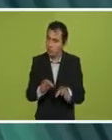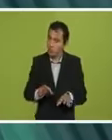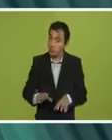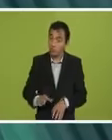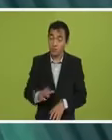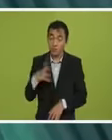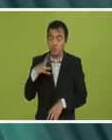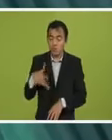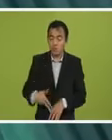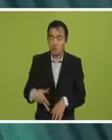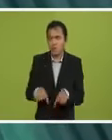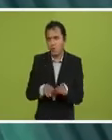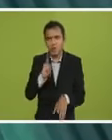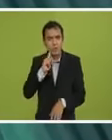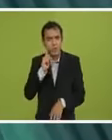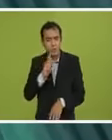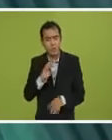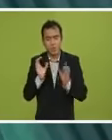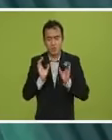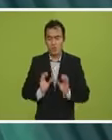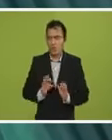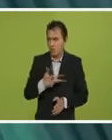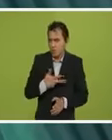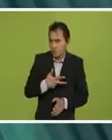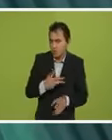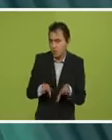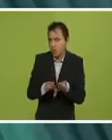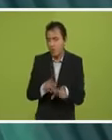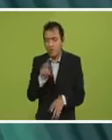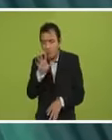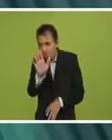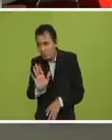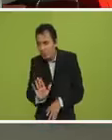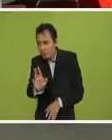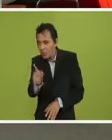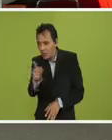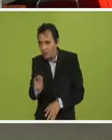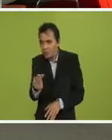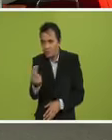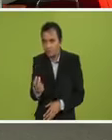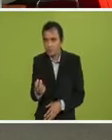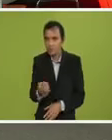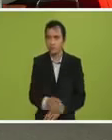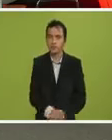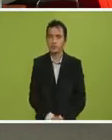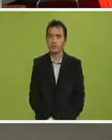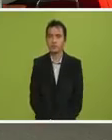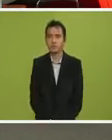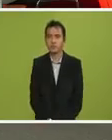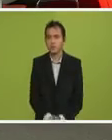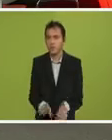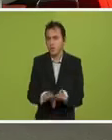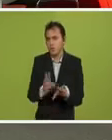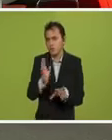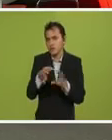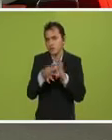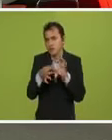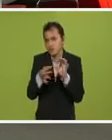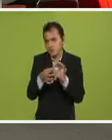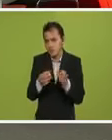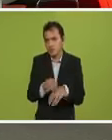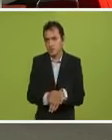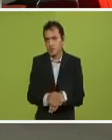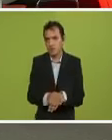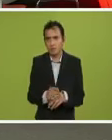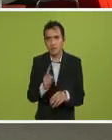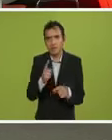el cuerpo que tengas y cómo luzcas. Oye, pero además, bien decían, ¿no? Ese dicho tan popular y tan malo, que es el que no